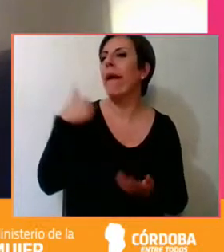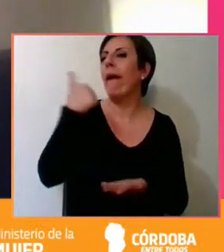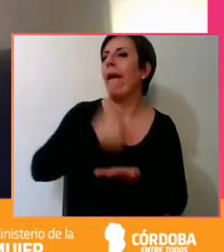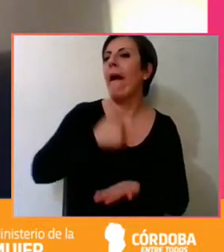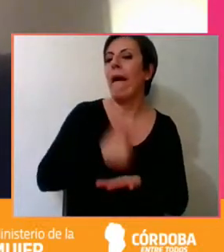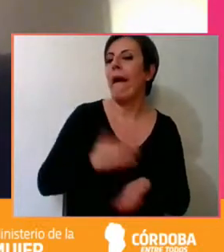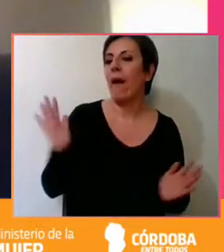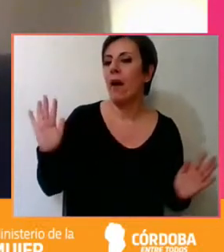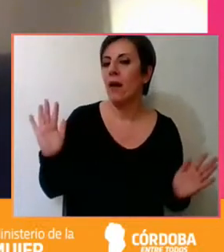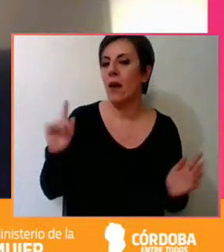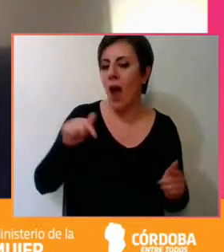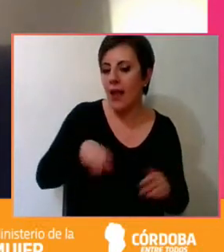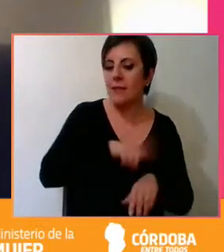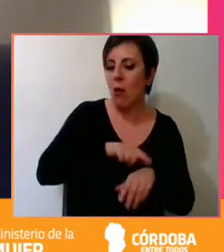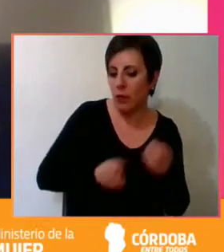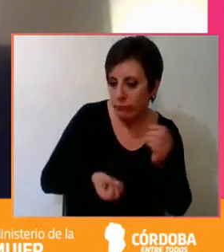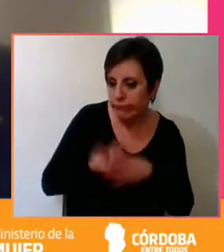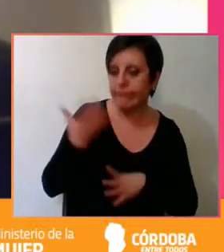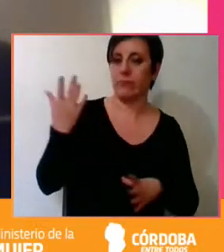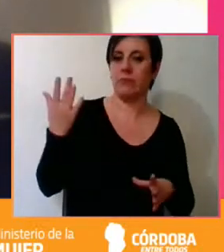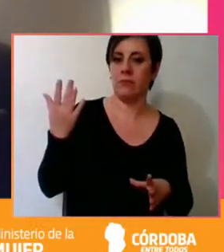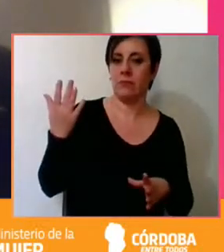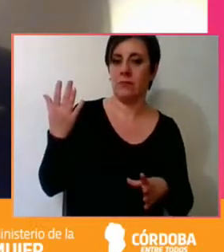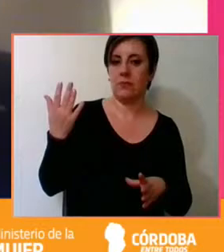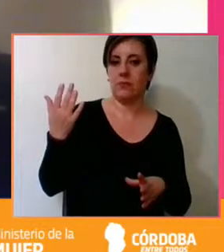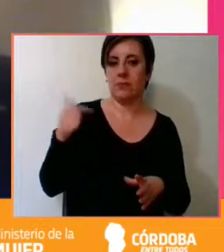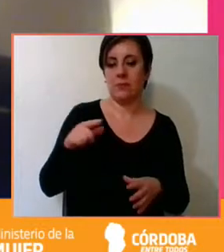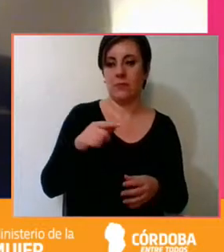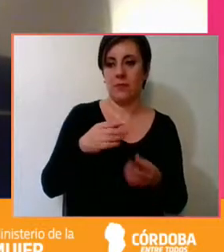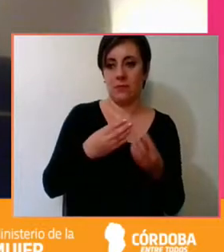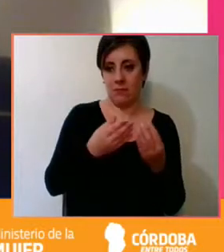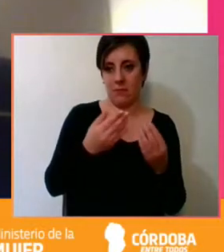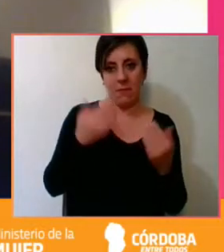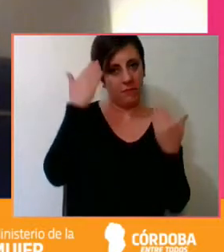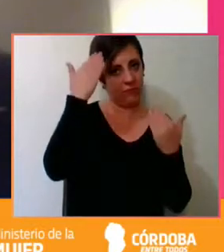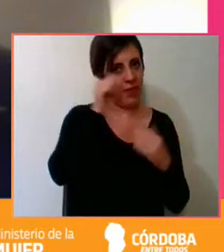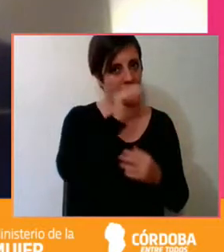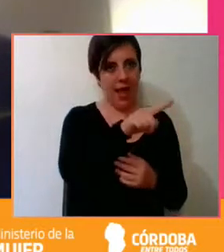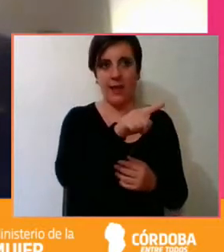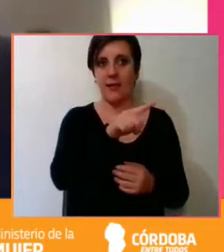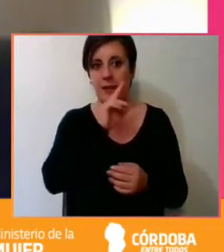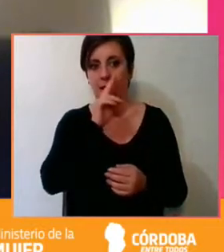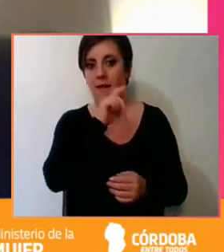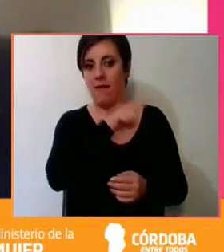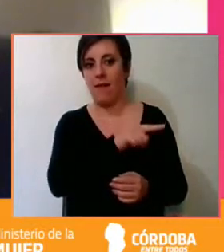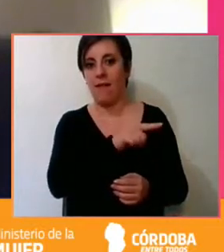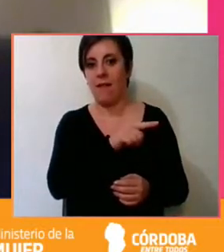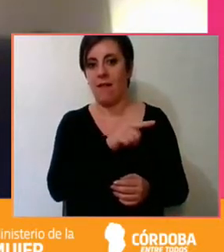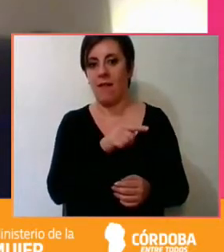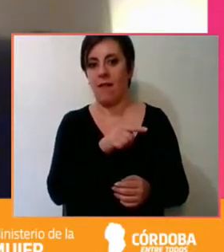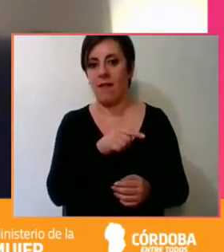ese momento arrancamos. Debo señalar que fue mérito de ella el generar todo un discurso que